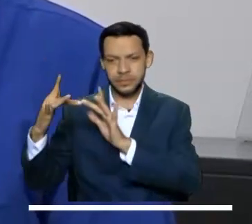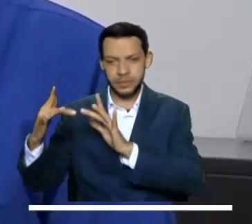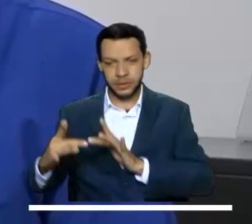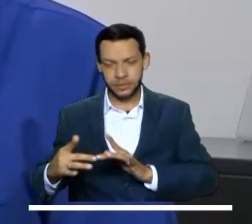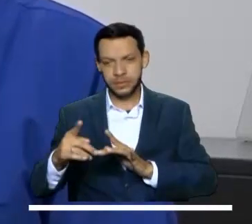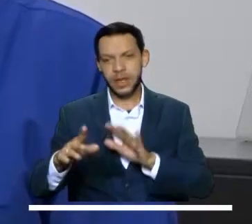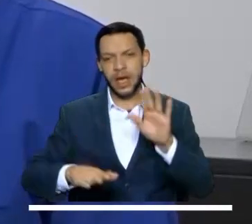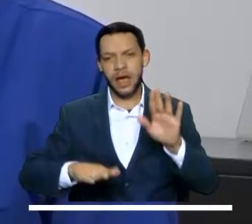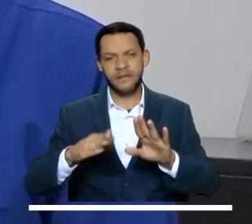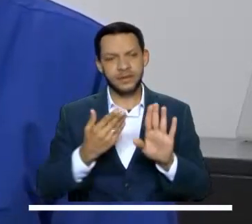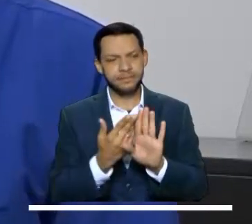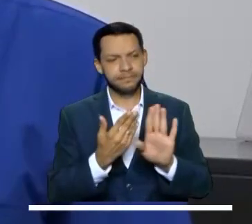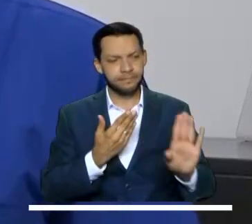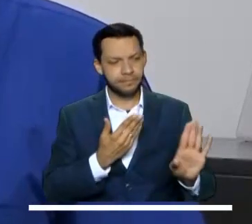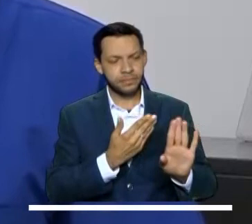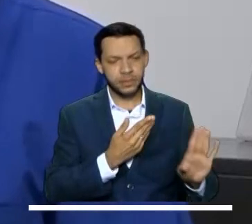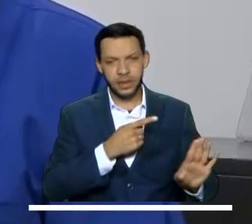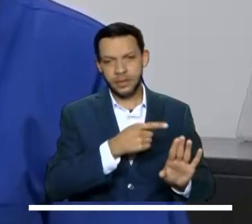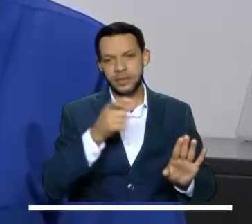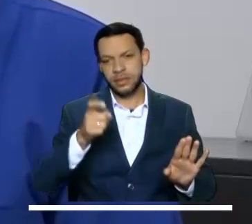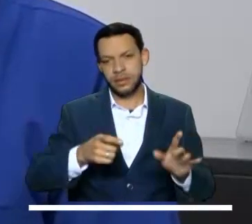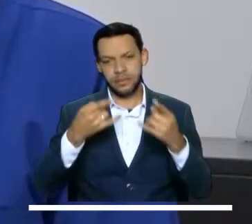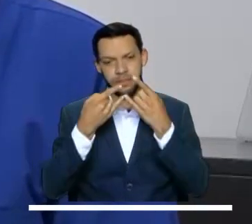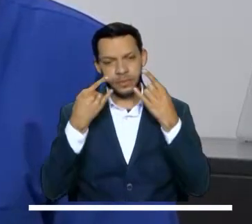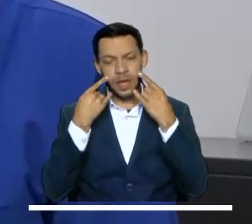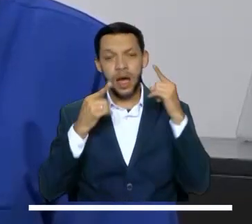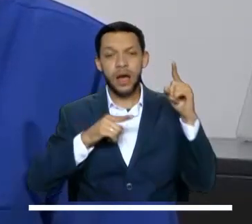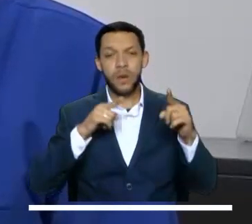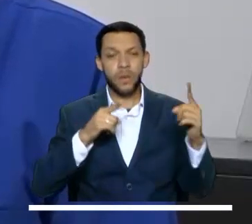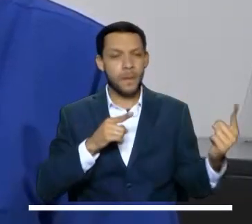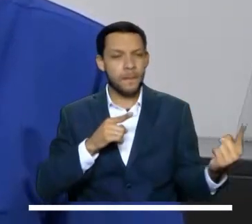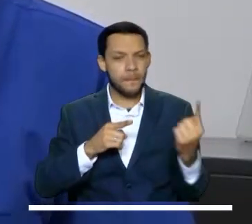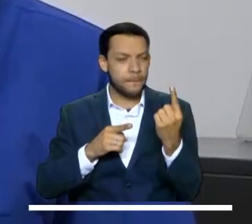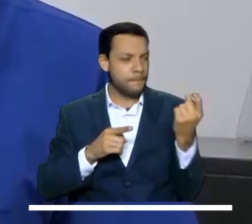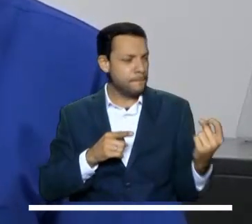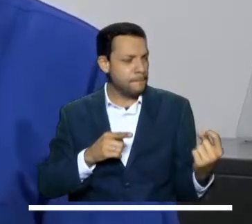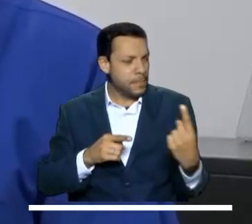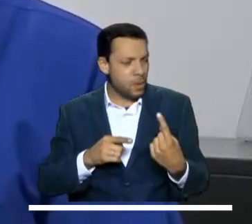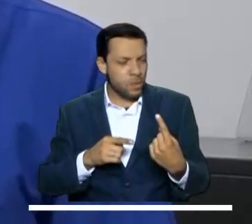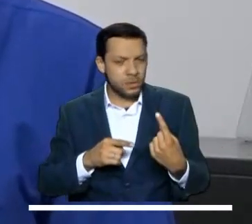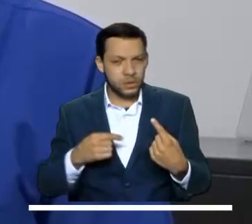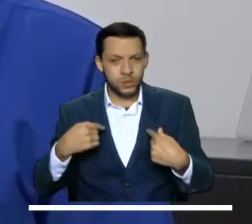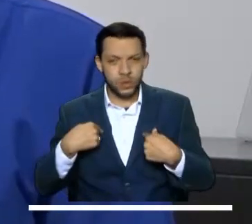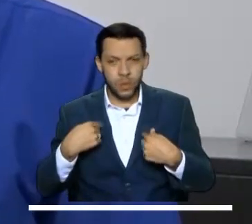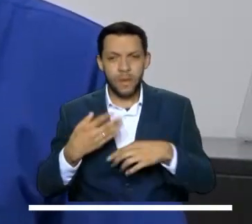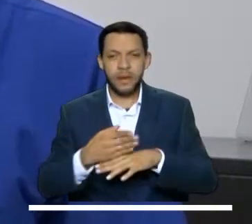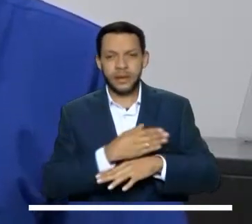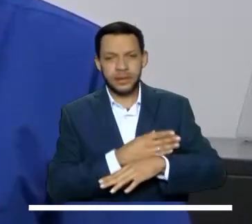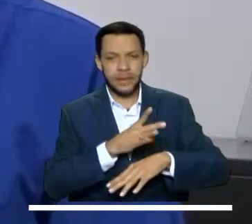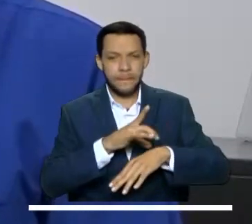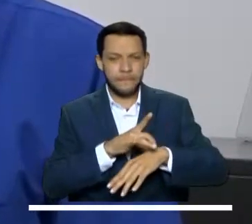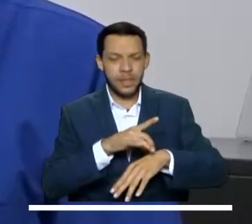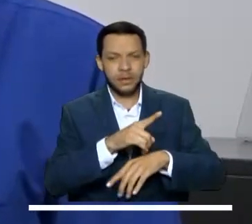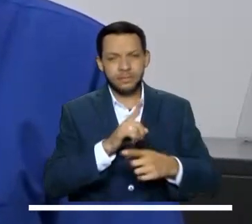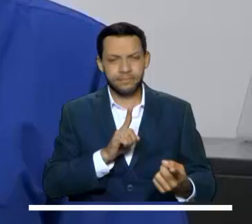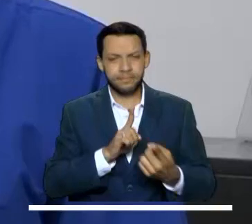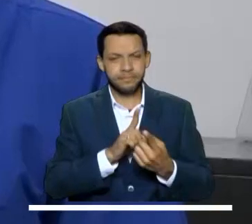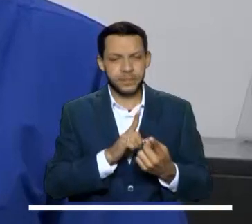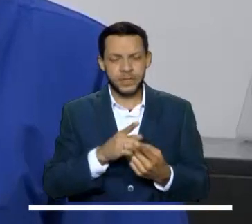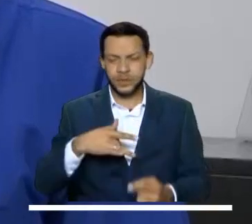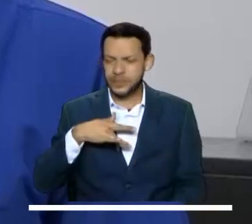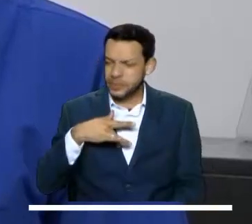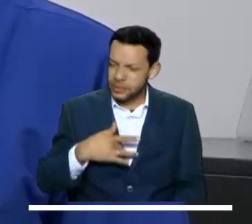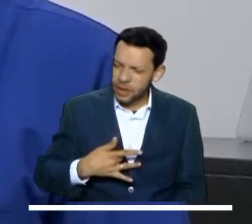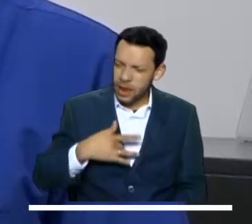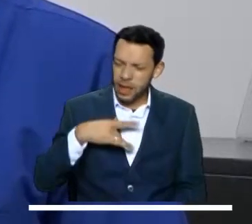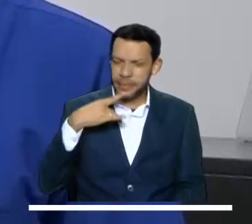cuenta el distanciamiento y el uso del tapabocas, la gente se nos acerca para hacernos alguna pregunta y dice, doctor, vea, yo he sido paciente suyo, pero nuevamente estoy con fatiga, con